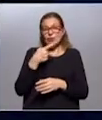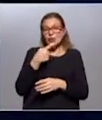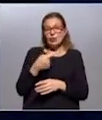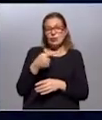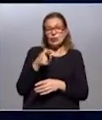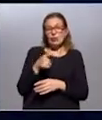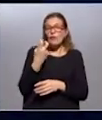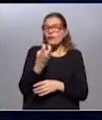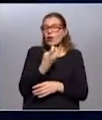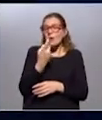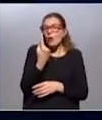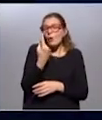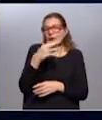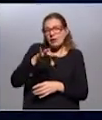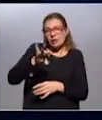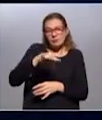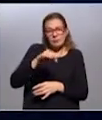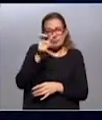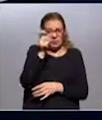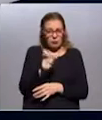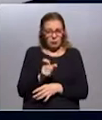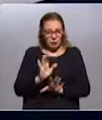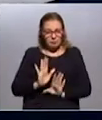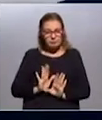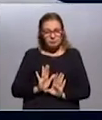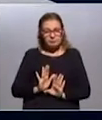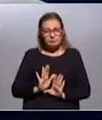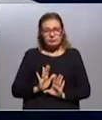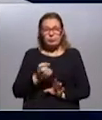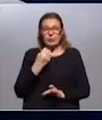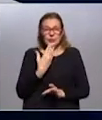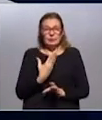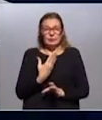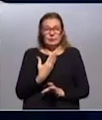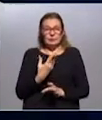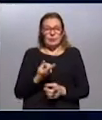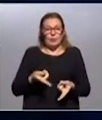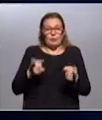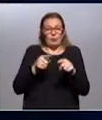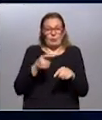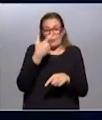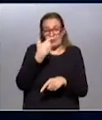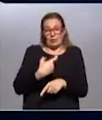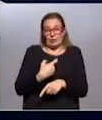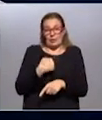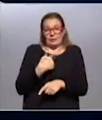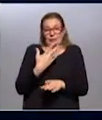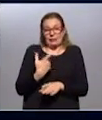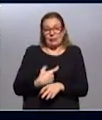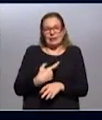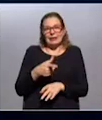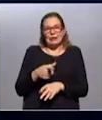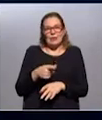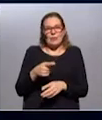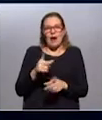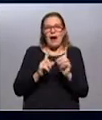que se buscará la candidatura única este y bueno en recayó en mi persona esa candidatura es un